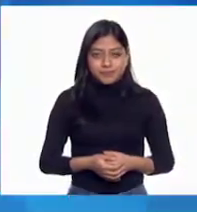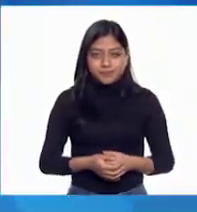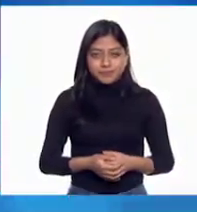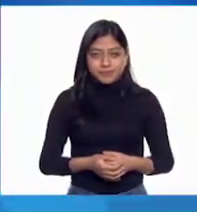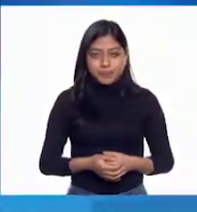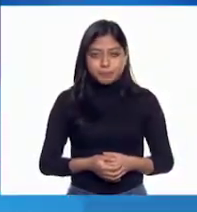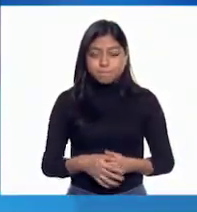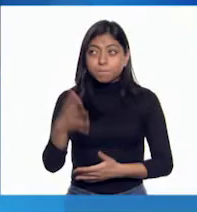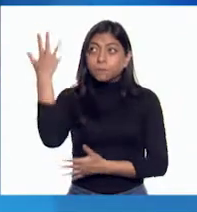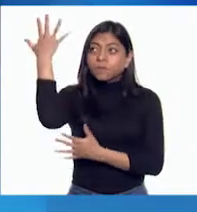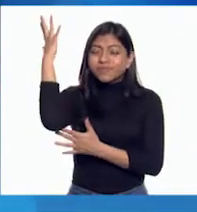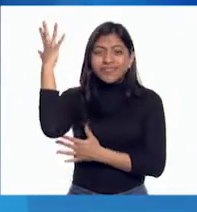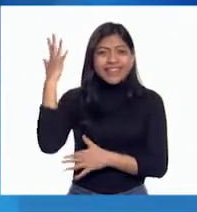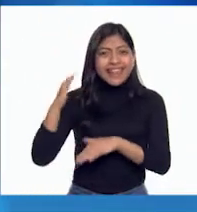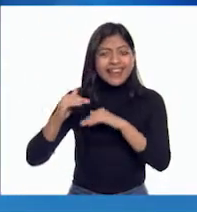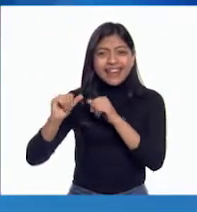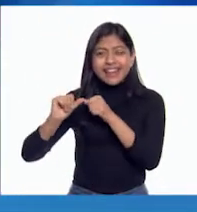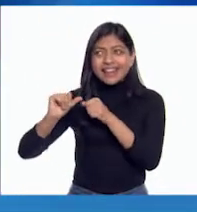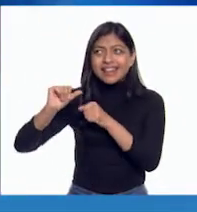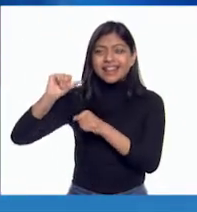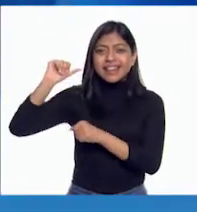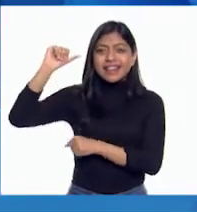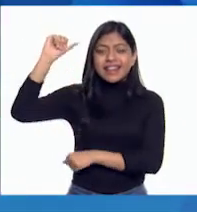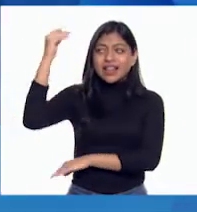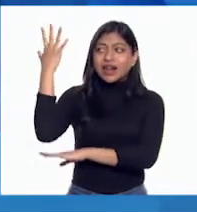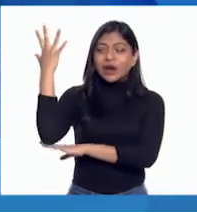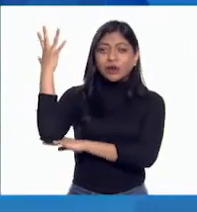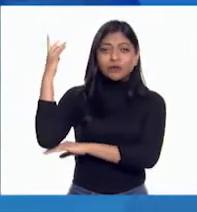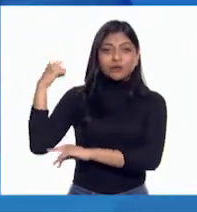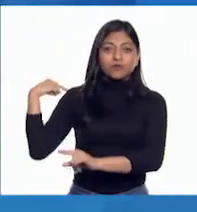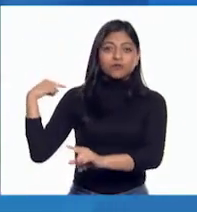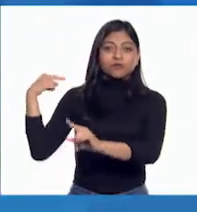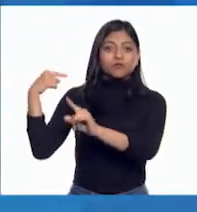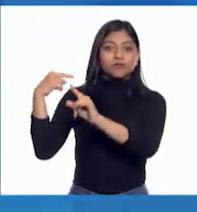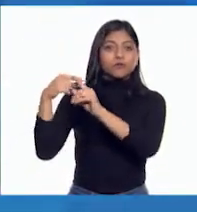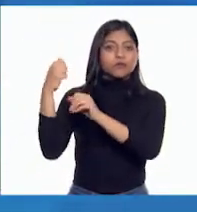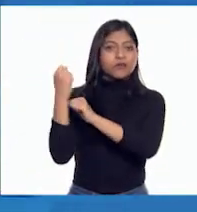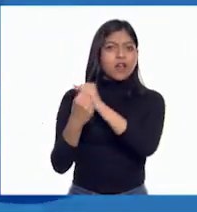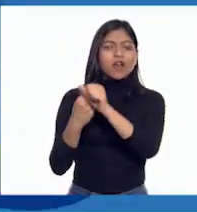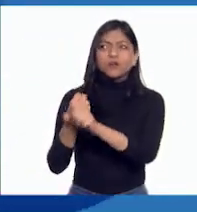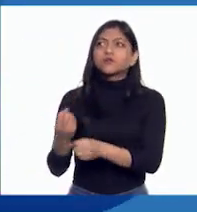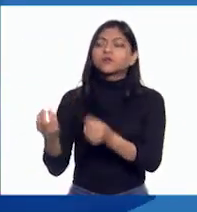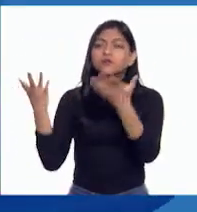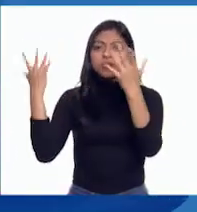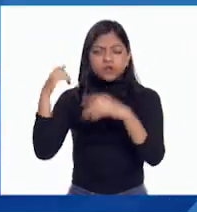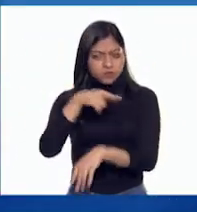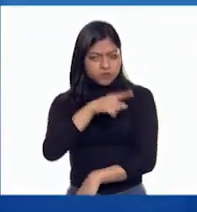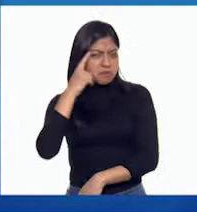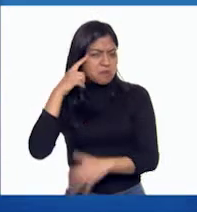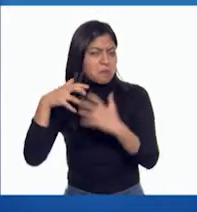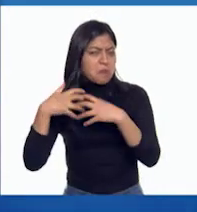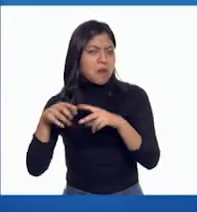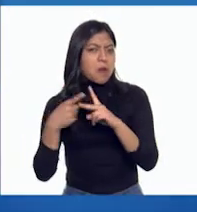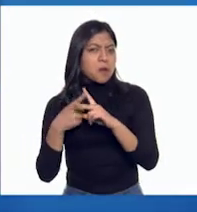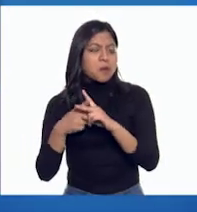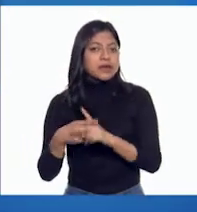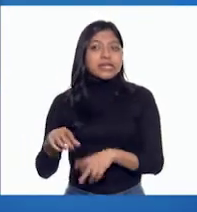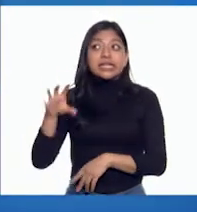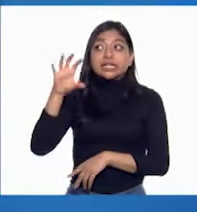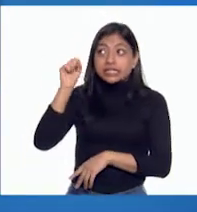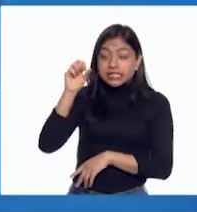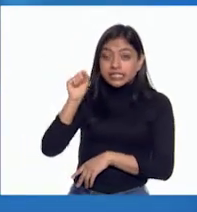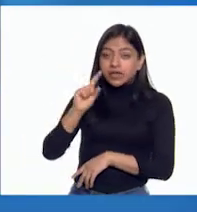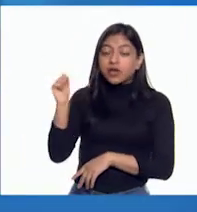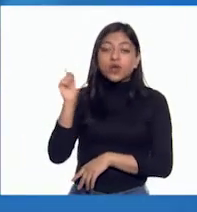¡Qué árbol tan grande! ¿Cuántos años tendrá? ¿Qué edad me calculas? ¿60? Soy un agüehuete y